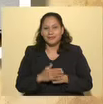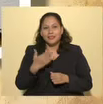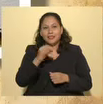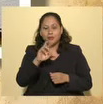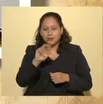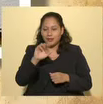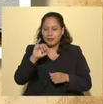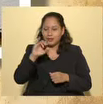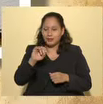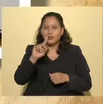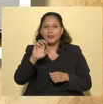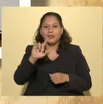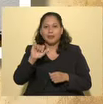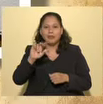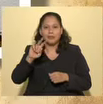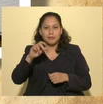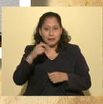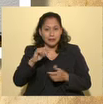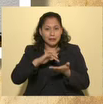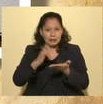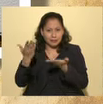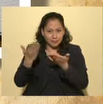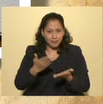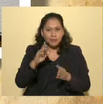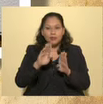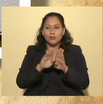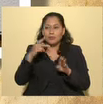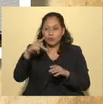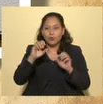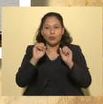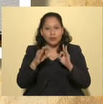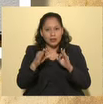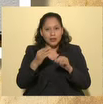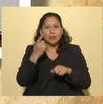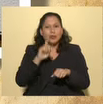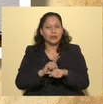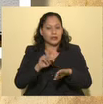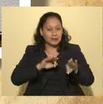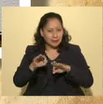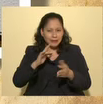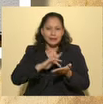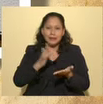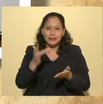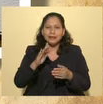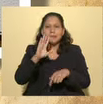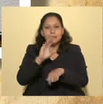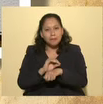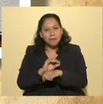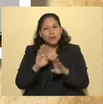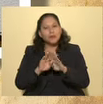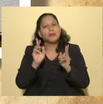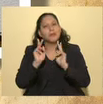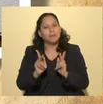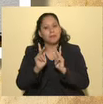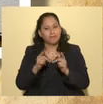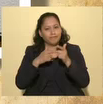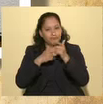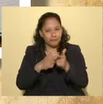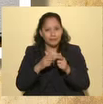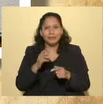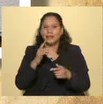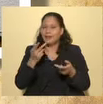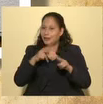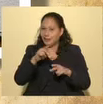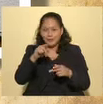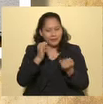Horacio de la Vega, gracias por recibirnos en tu oficina, un día laboral. Gracias por permitirnos platicar contigo un ratillo. Al